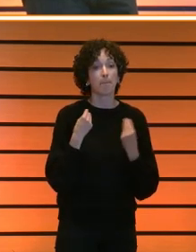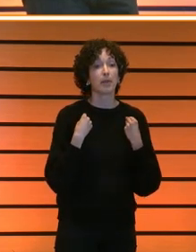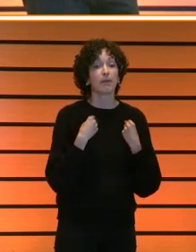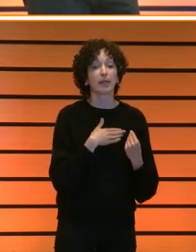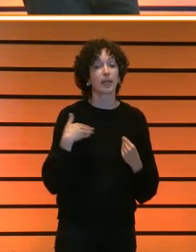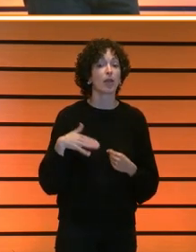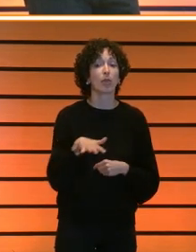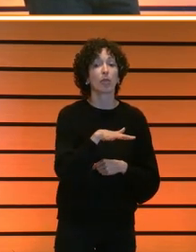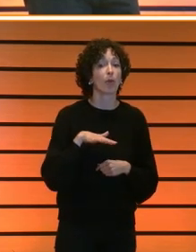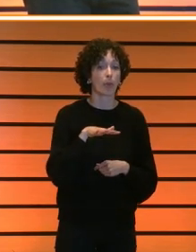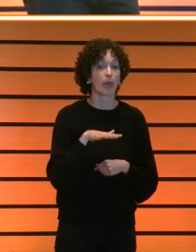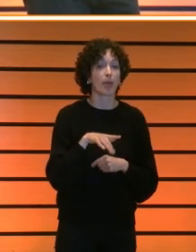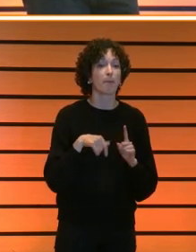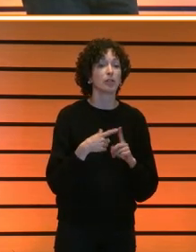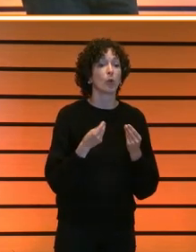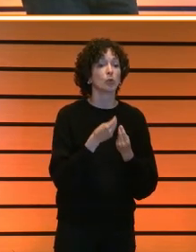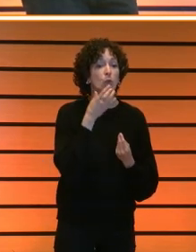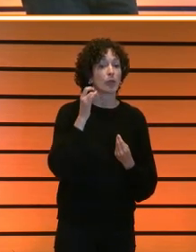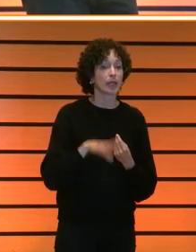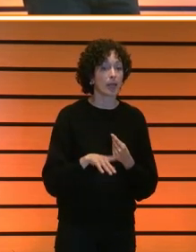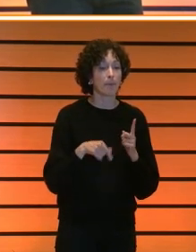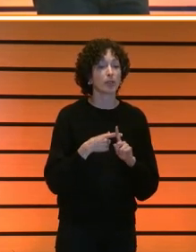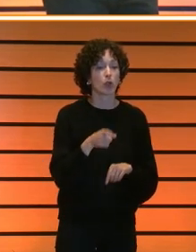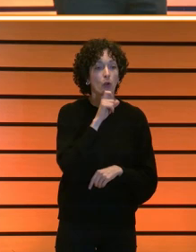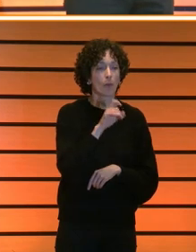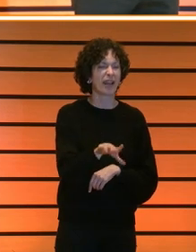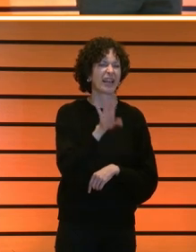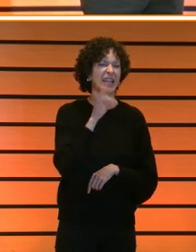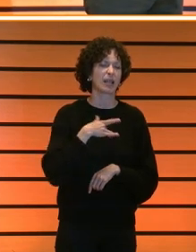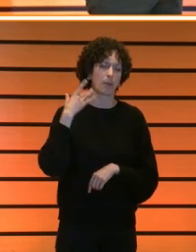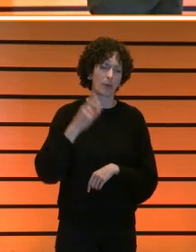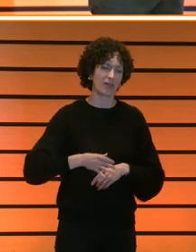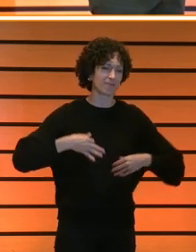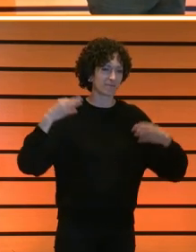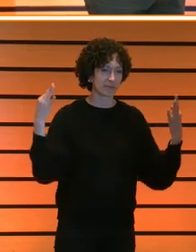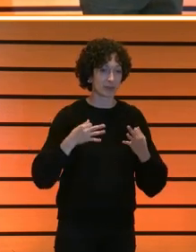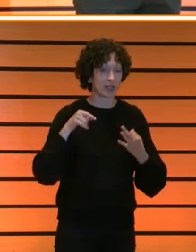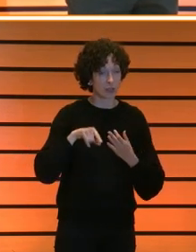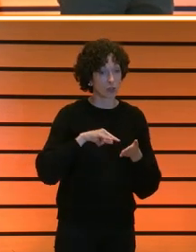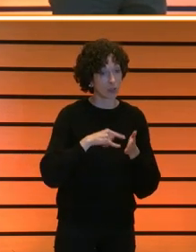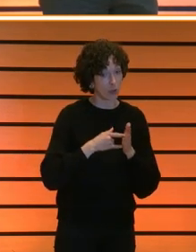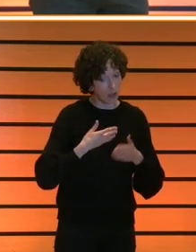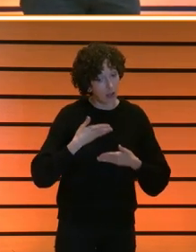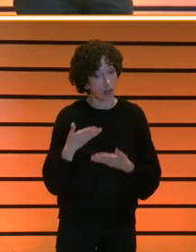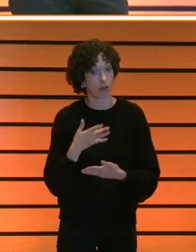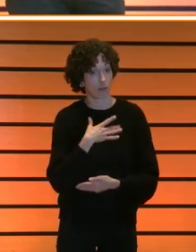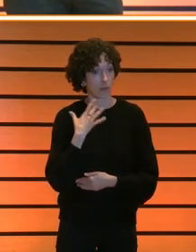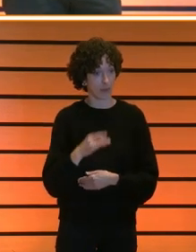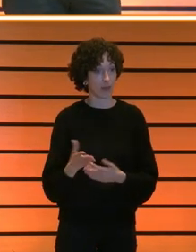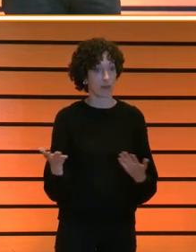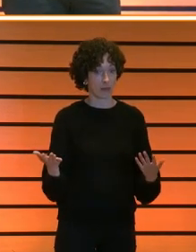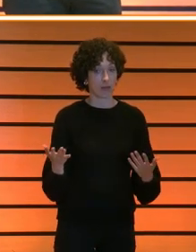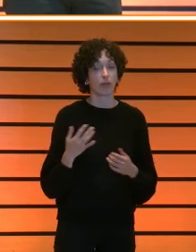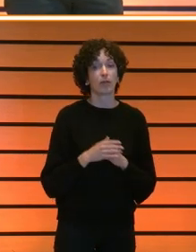con quién vivir y cómo vivir y eso la tecnología lo puede facilitar y luego